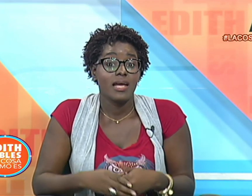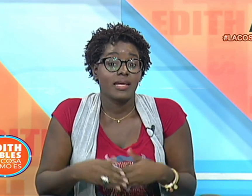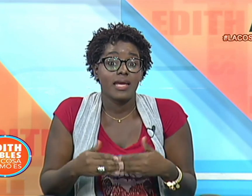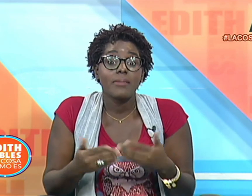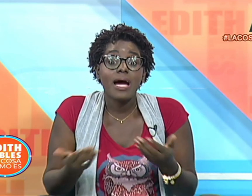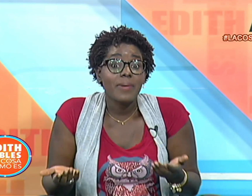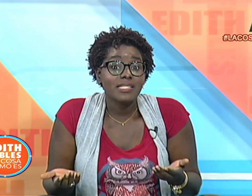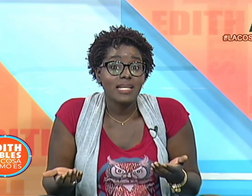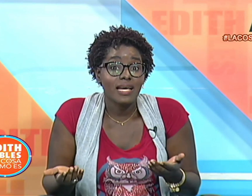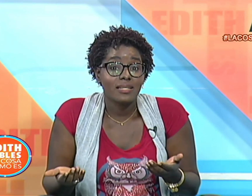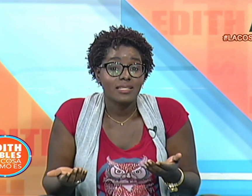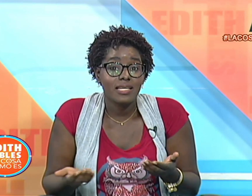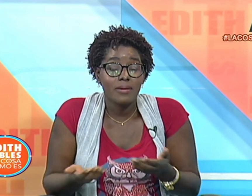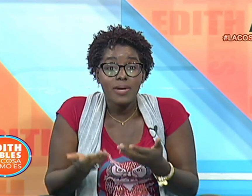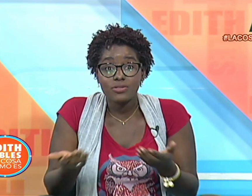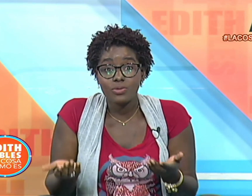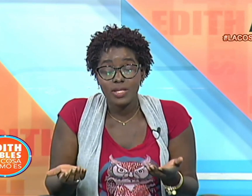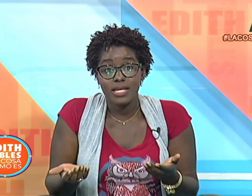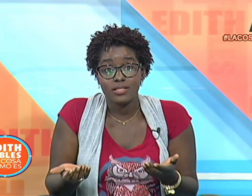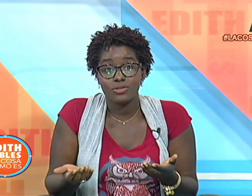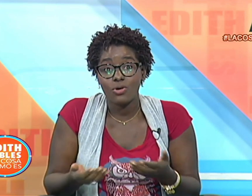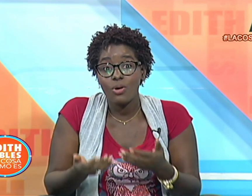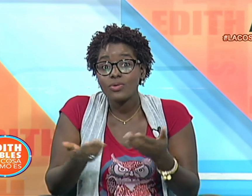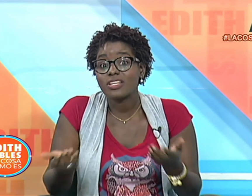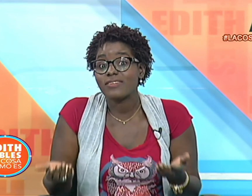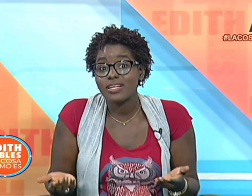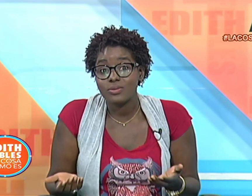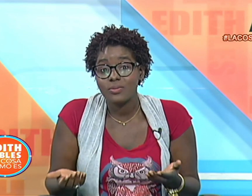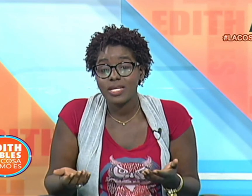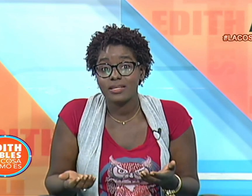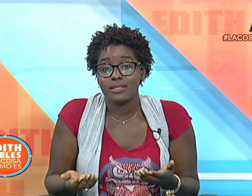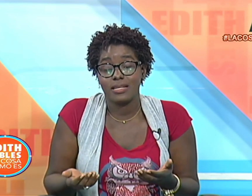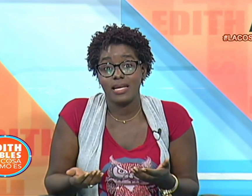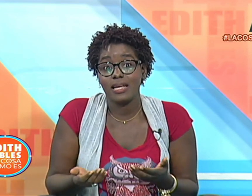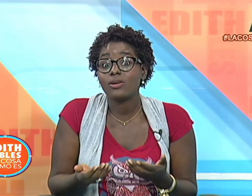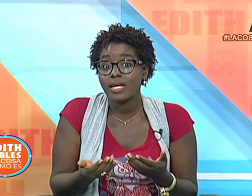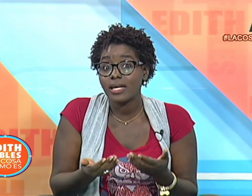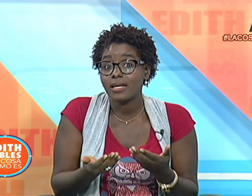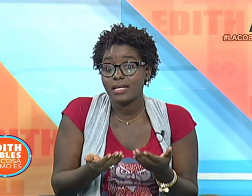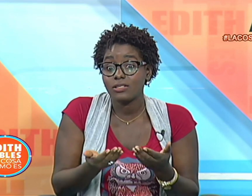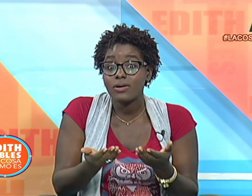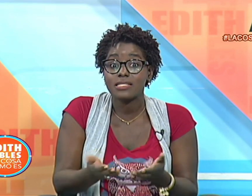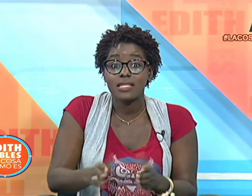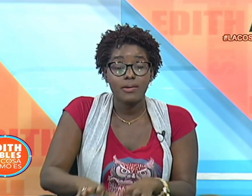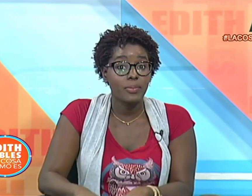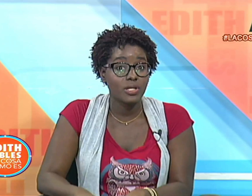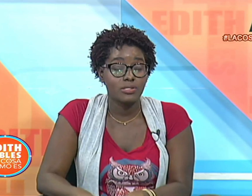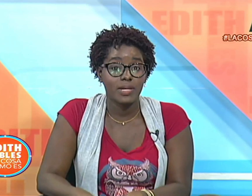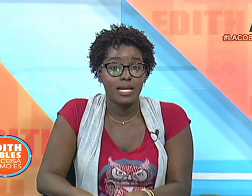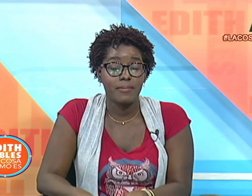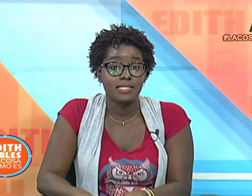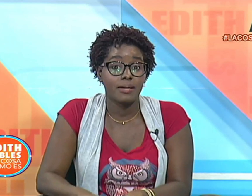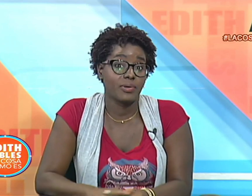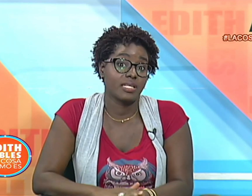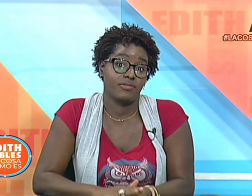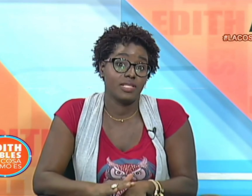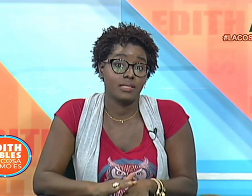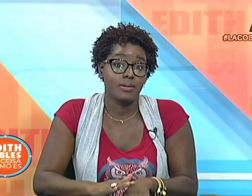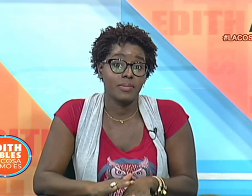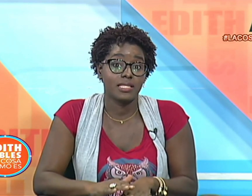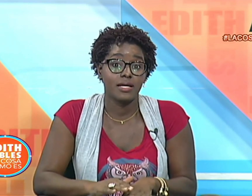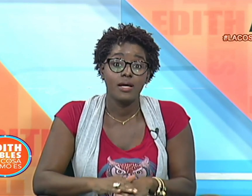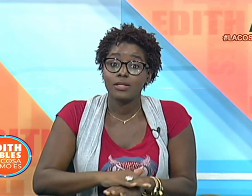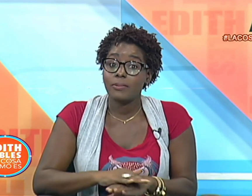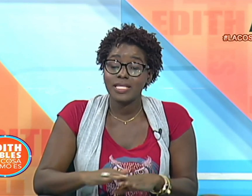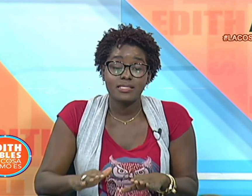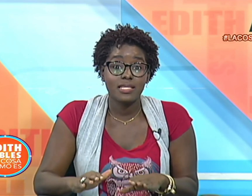qué va a pasar quién va a asumir esto cómo se va a asumir es lo que es lo que se debe poner sobre la mesa porque definitivamente